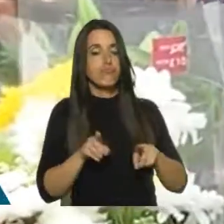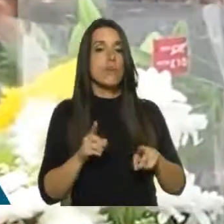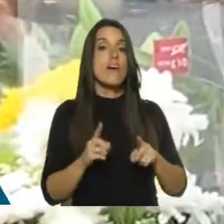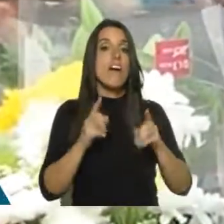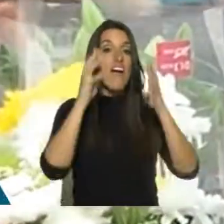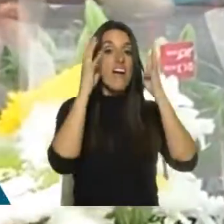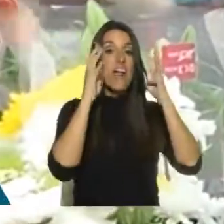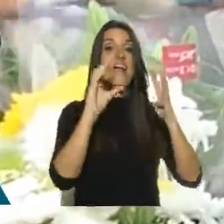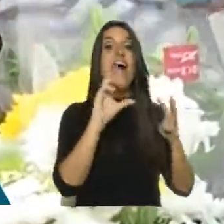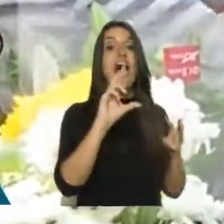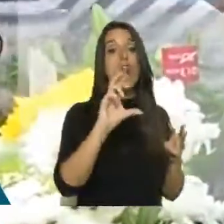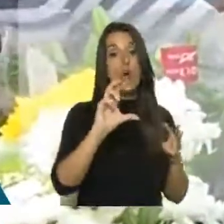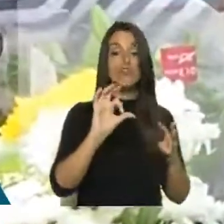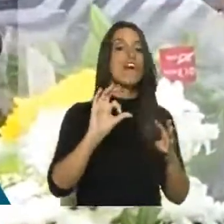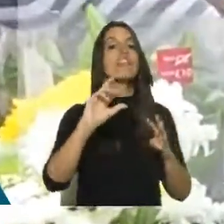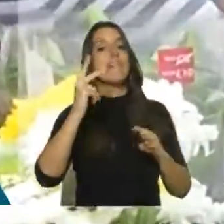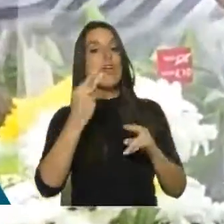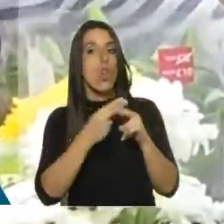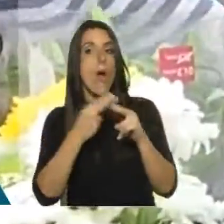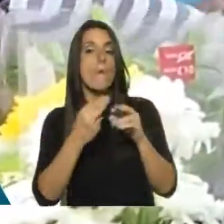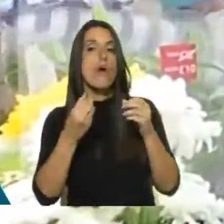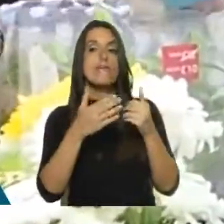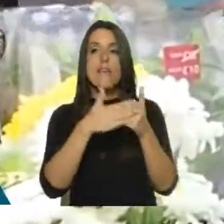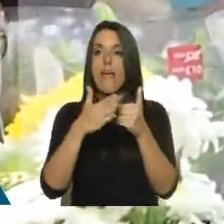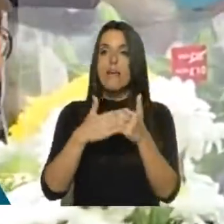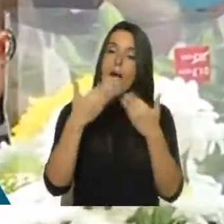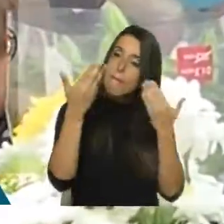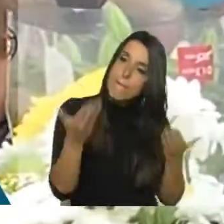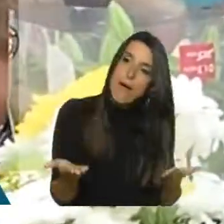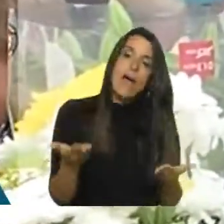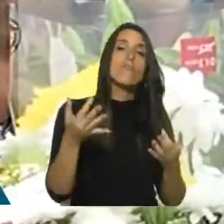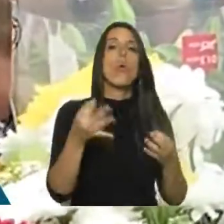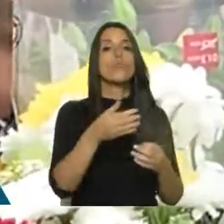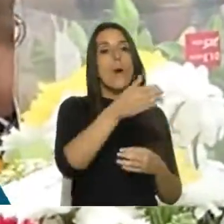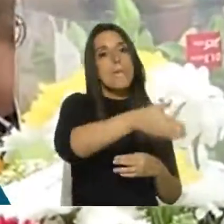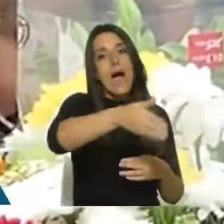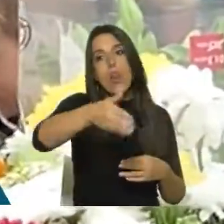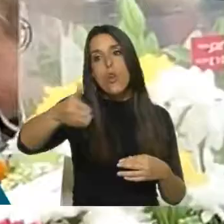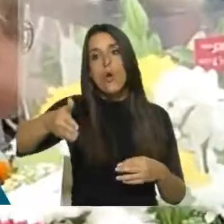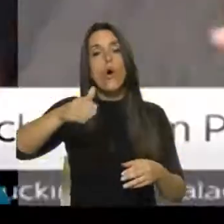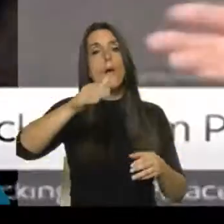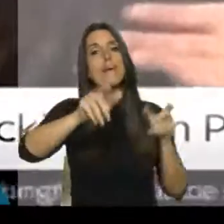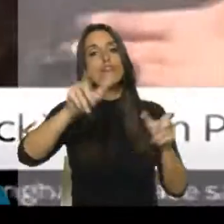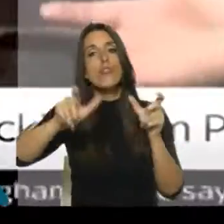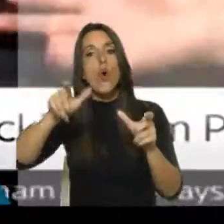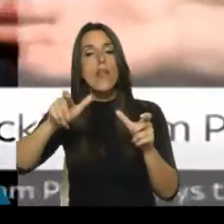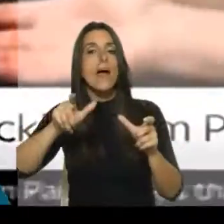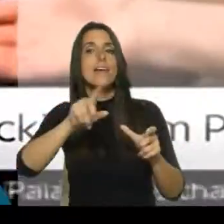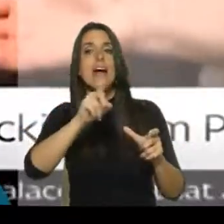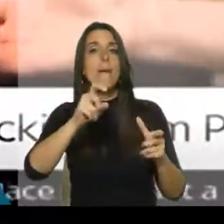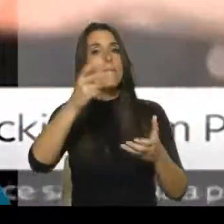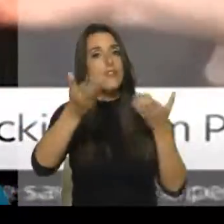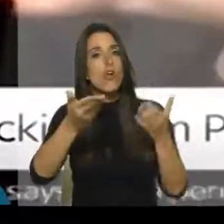dedicar los terceros mostró hoy una imagen de cercanía y amabilidad al dar la mano y saludar personalmente a los cientos de